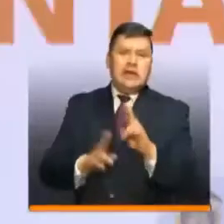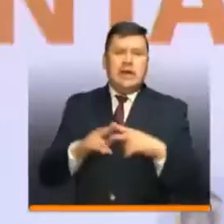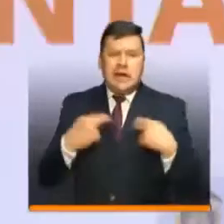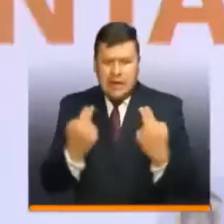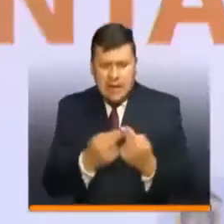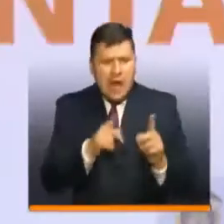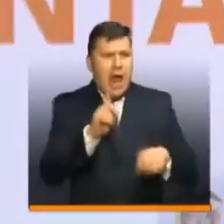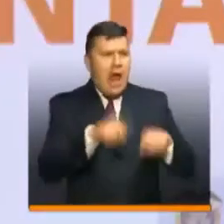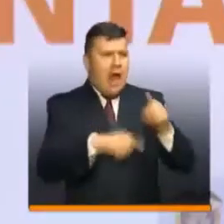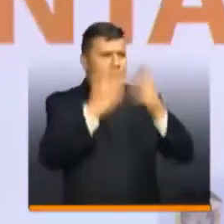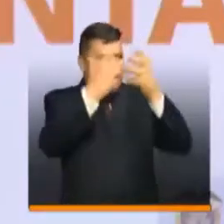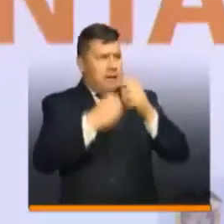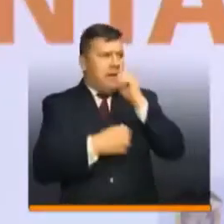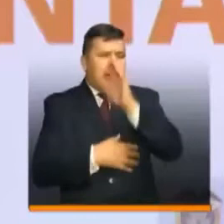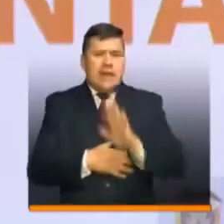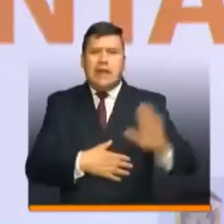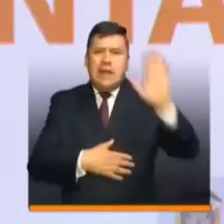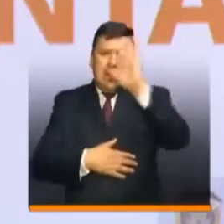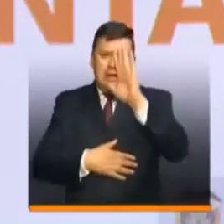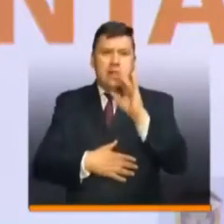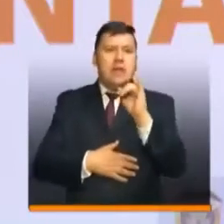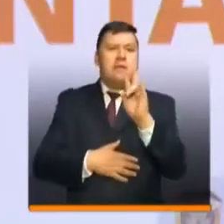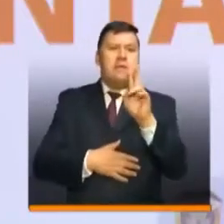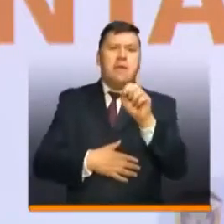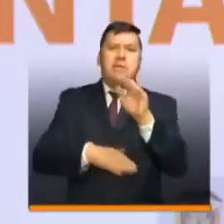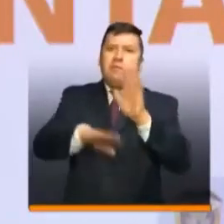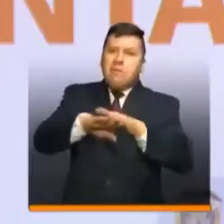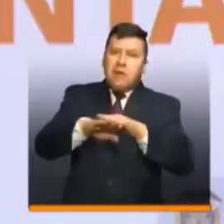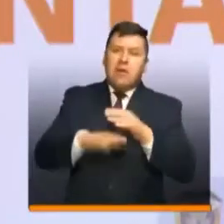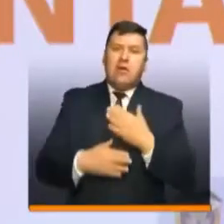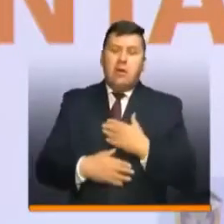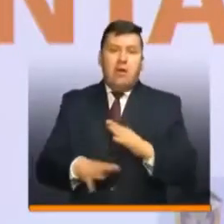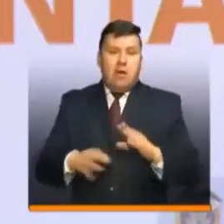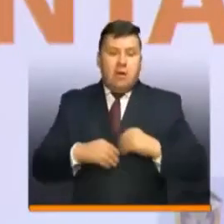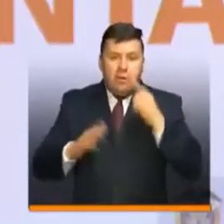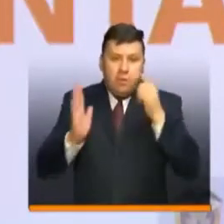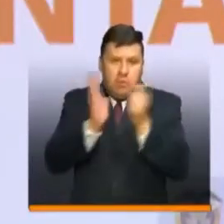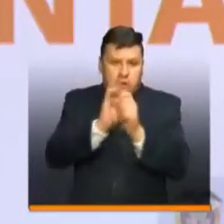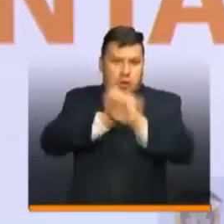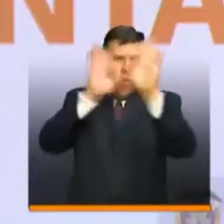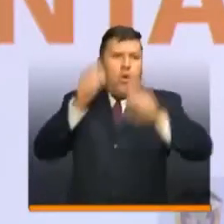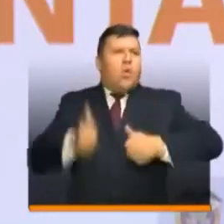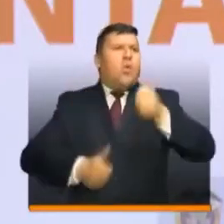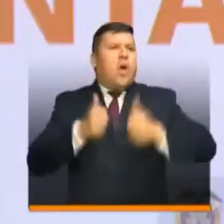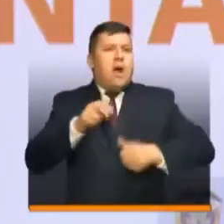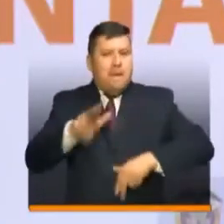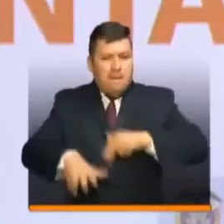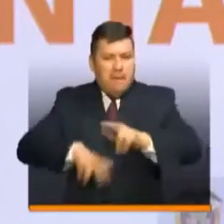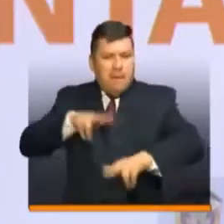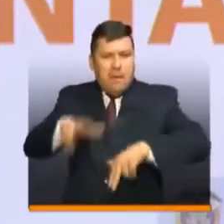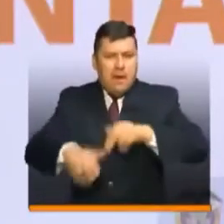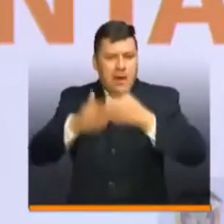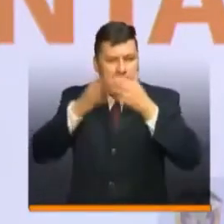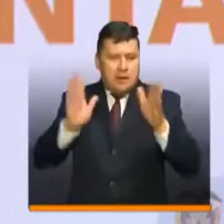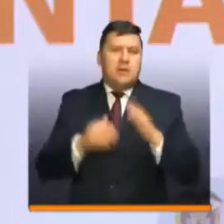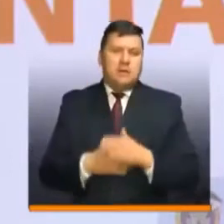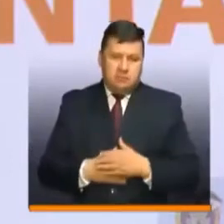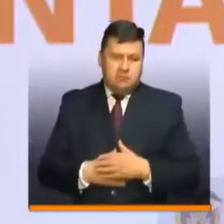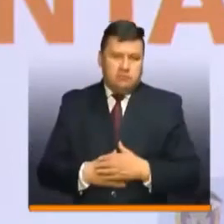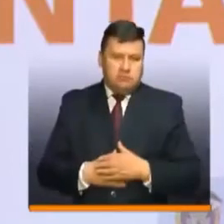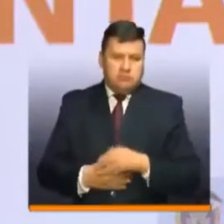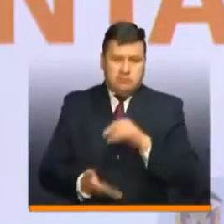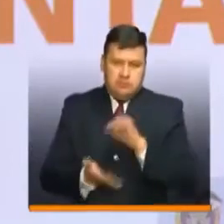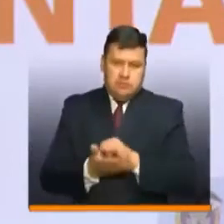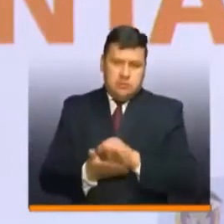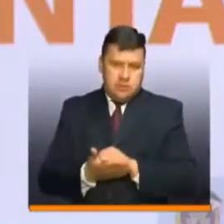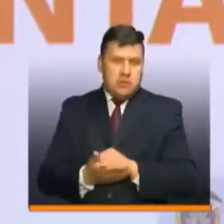con varios de estos productores nacionales e inviva para que tuvieran absoluta claridad sobre cuáles son los pasos que deben dar de la misma